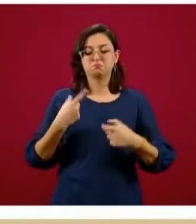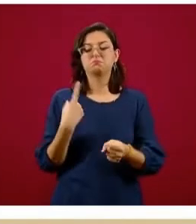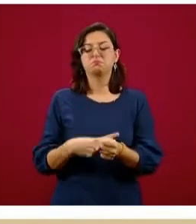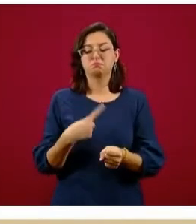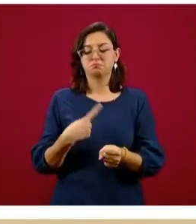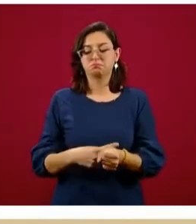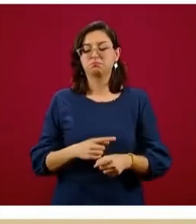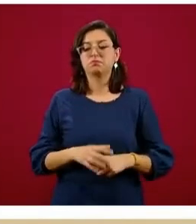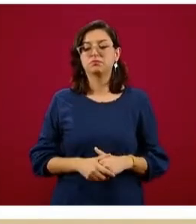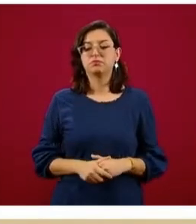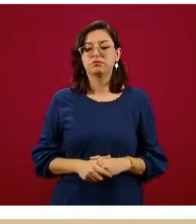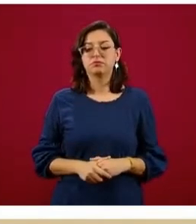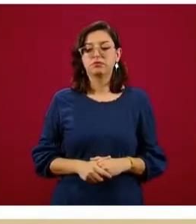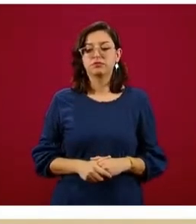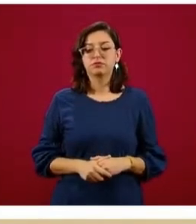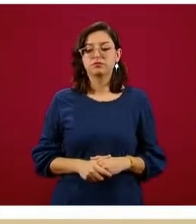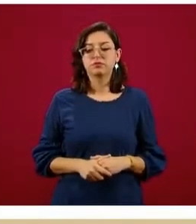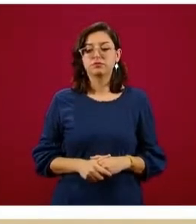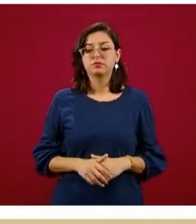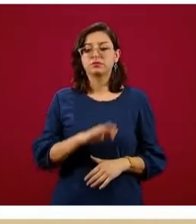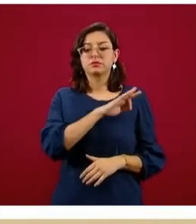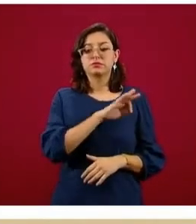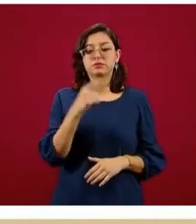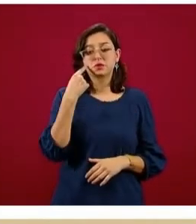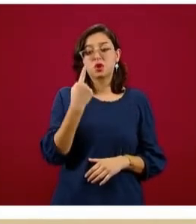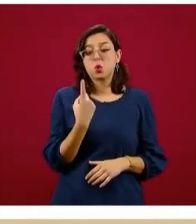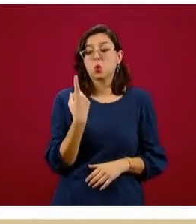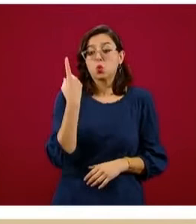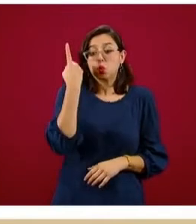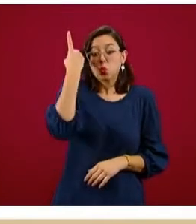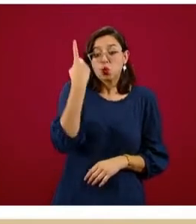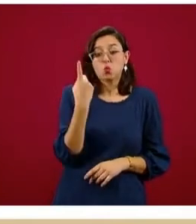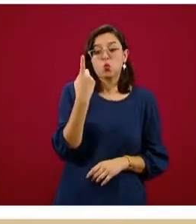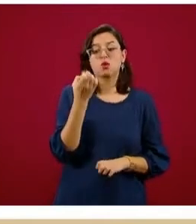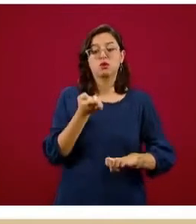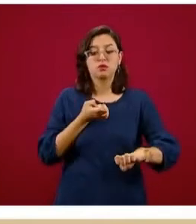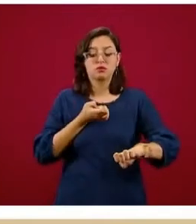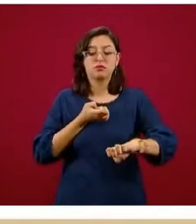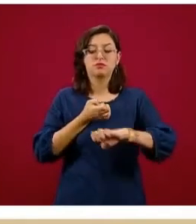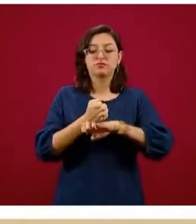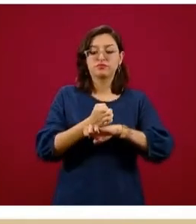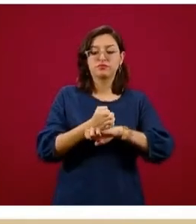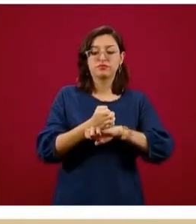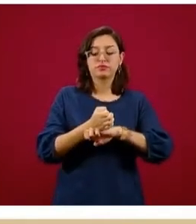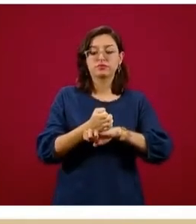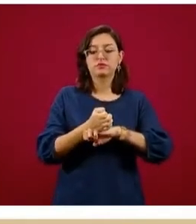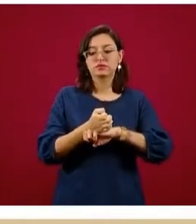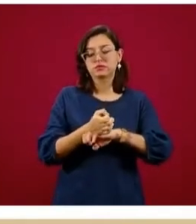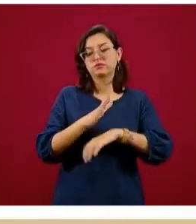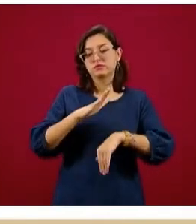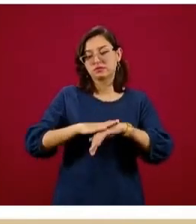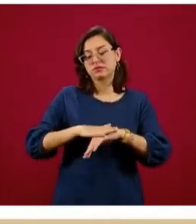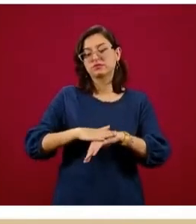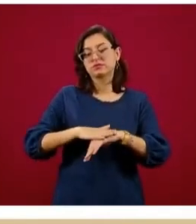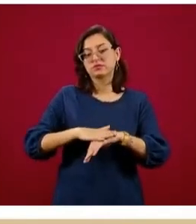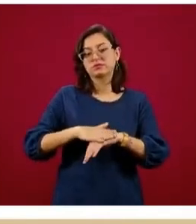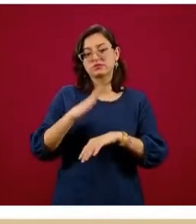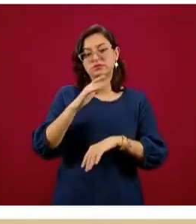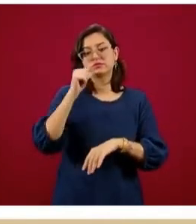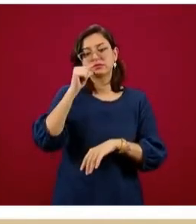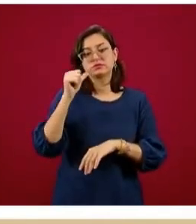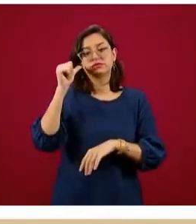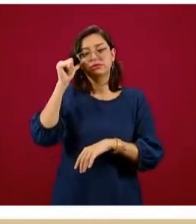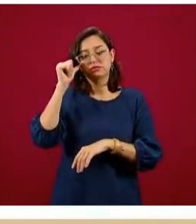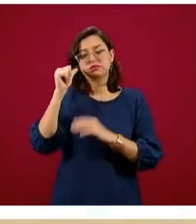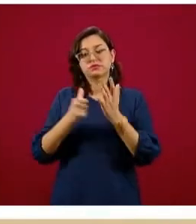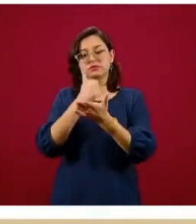la enfermedad. El día de hoy vemos que una entidad federativa se suma a las dos que ya teníamos el día de ayer, que eran